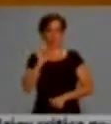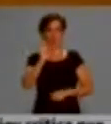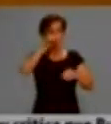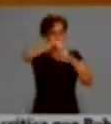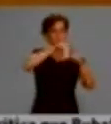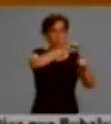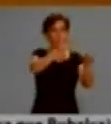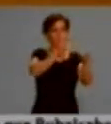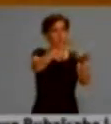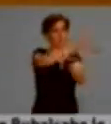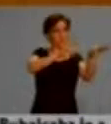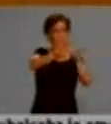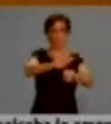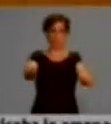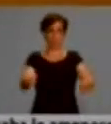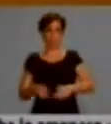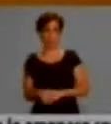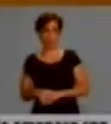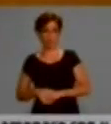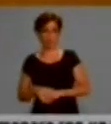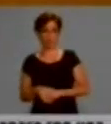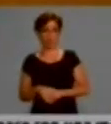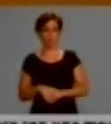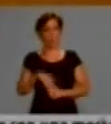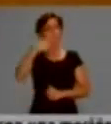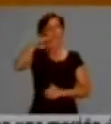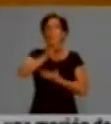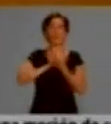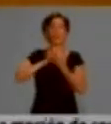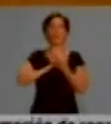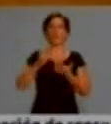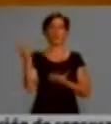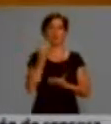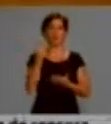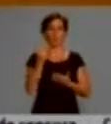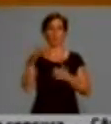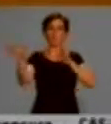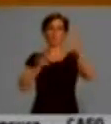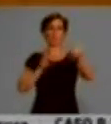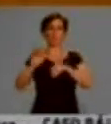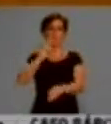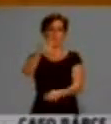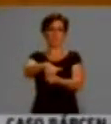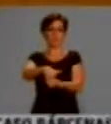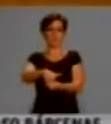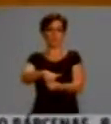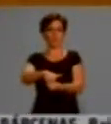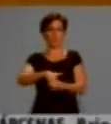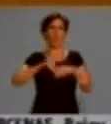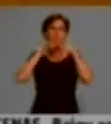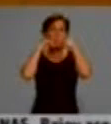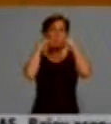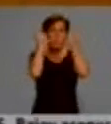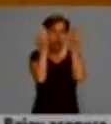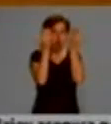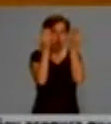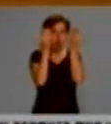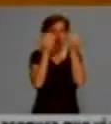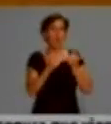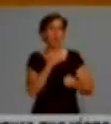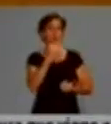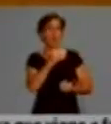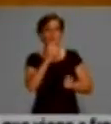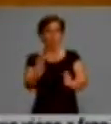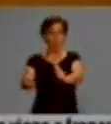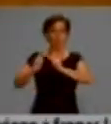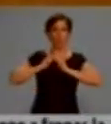de Génova. La única solución pasa por llamar a las urnas. De la mafia no esperamos que